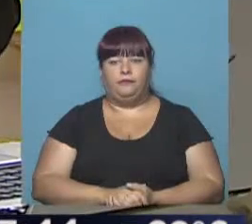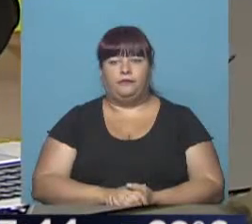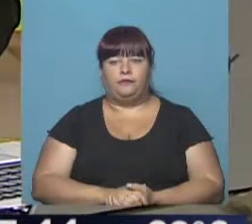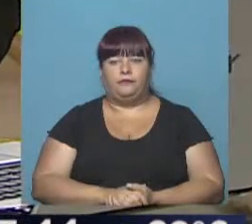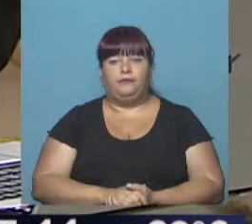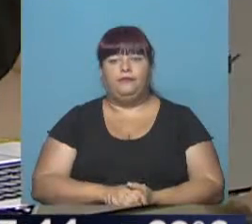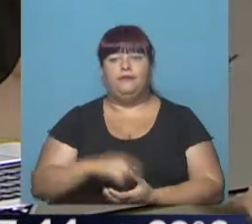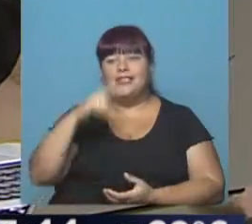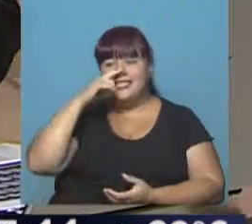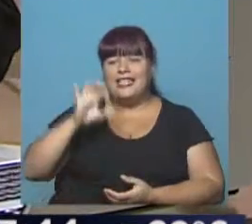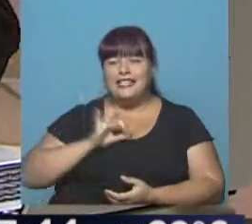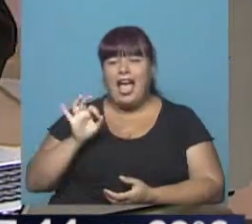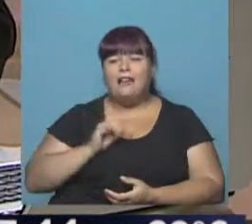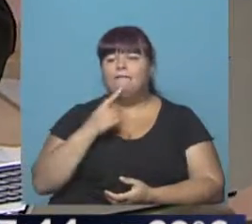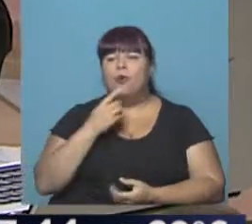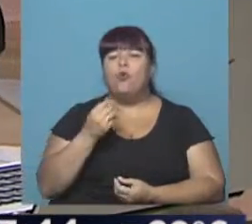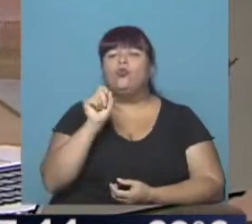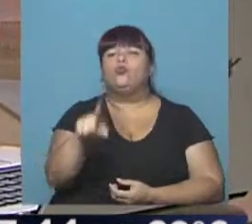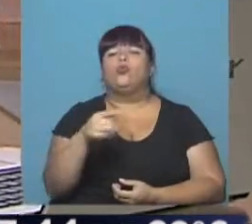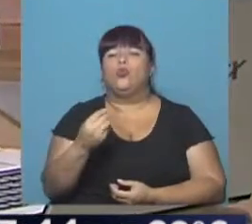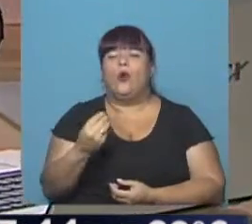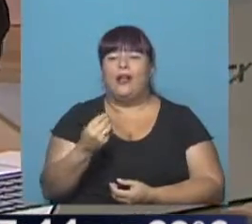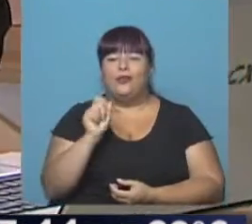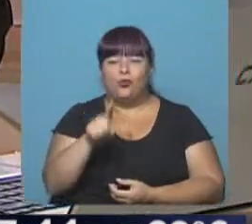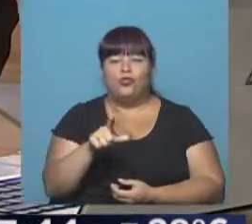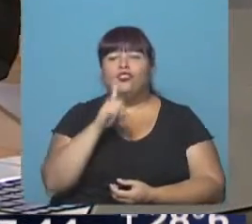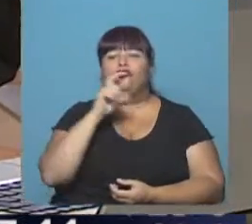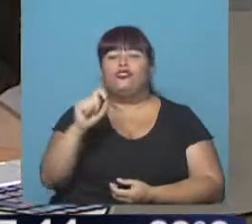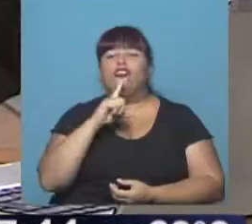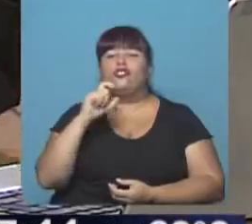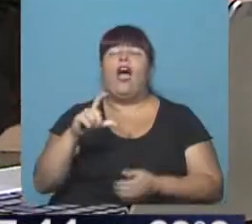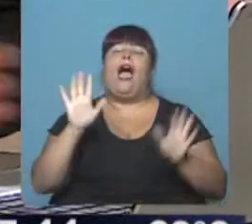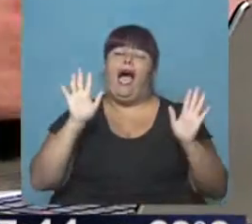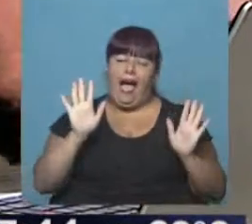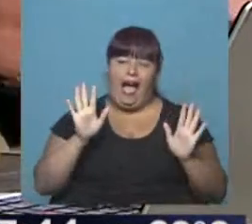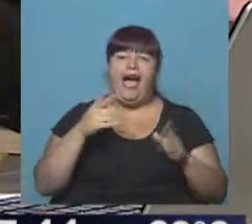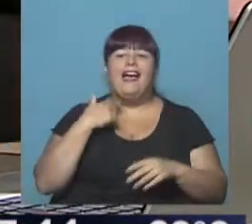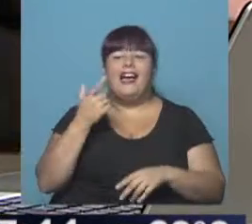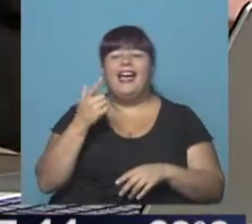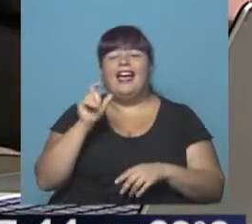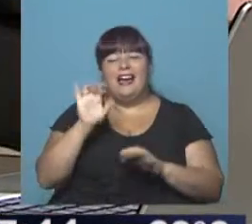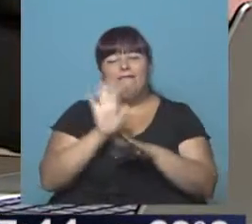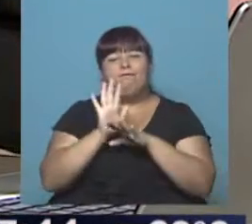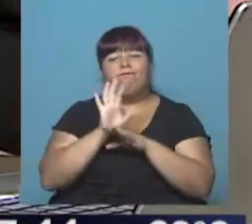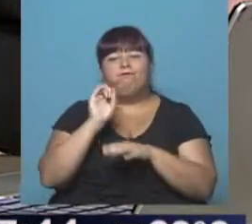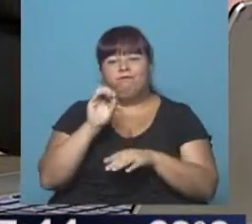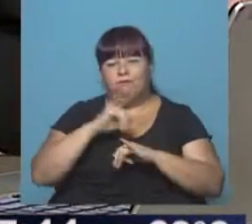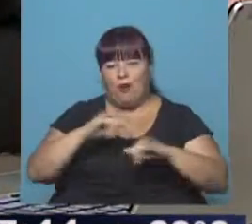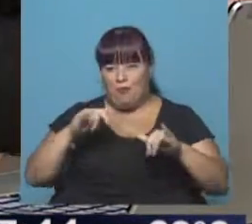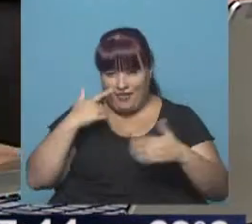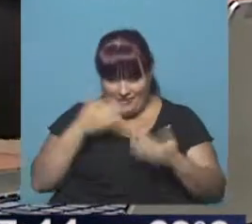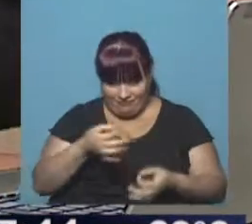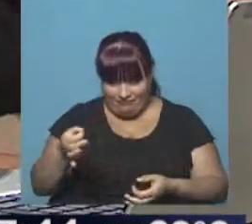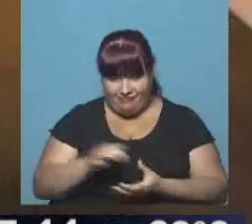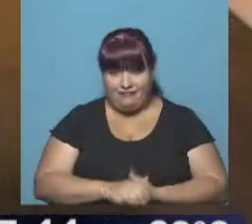durante siete años se preguntaron cuál es el tuyo toc toc así se promocionaron verdad